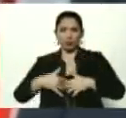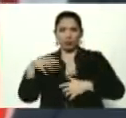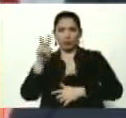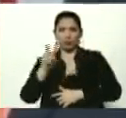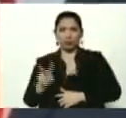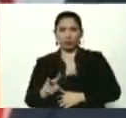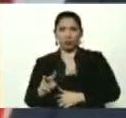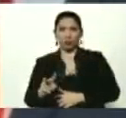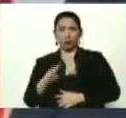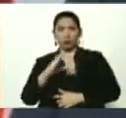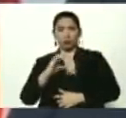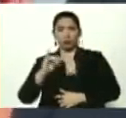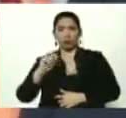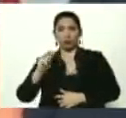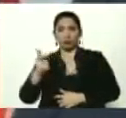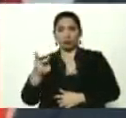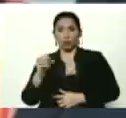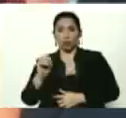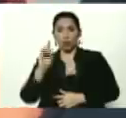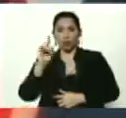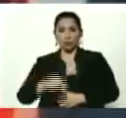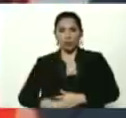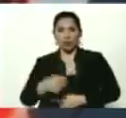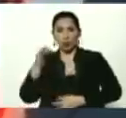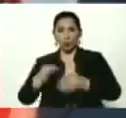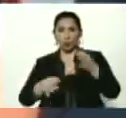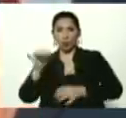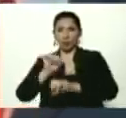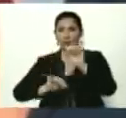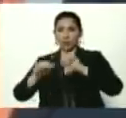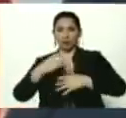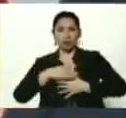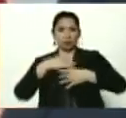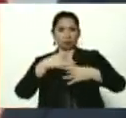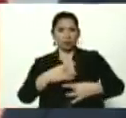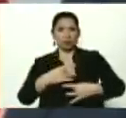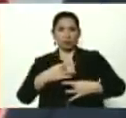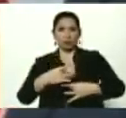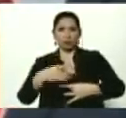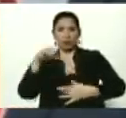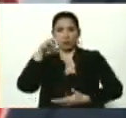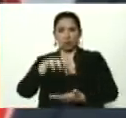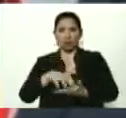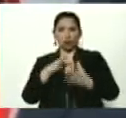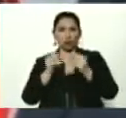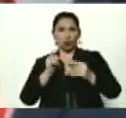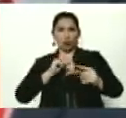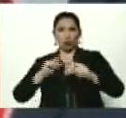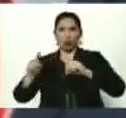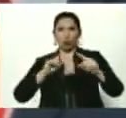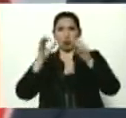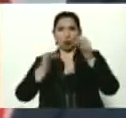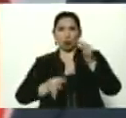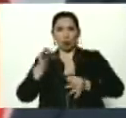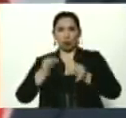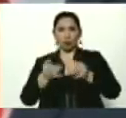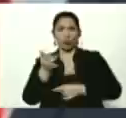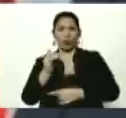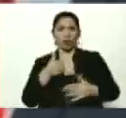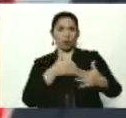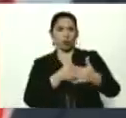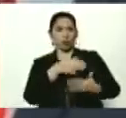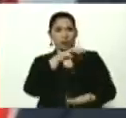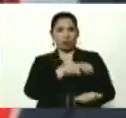el caso Sidgo. Y judiciales, la defensa de los intereses del Estado en todos los juicios y arbitrajes que existen en contra del